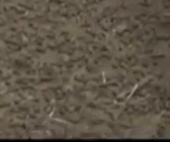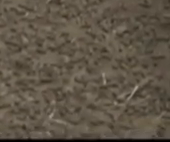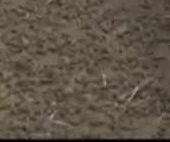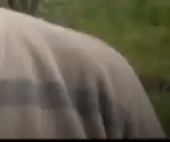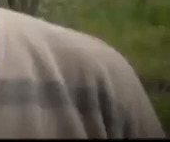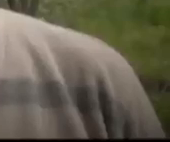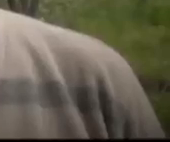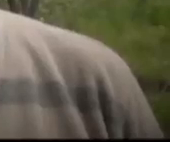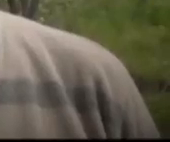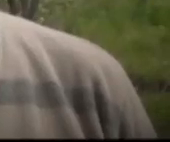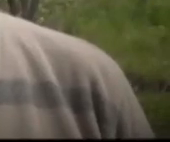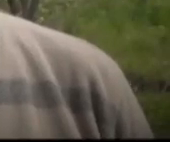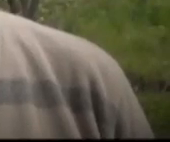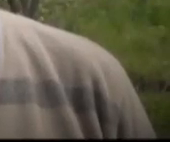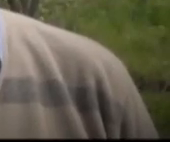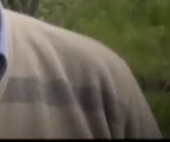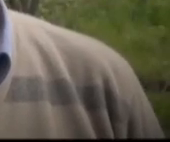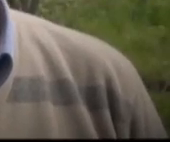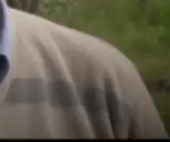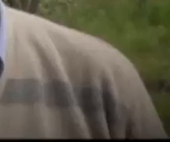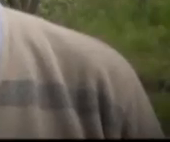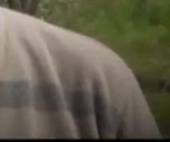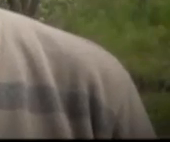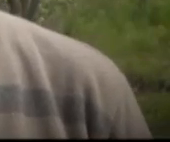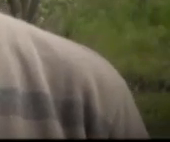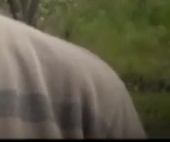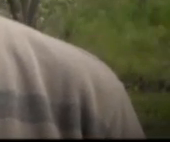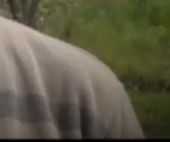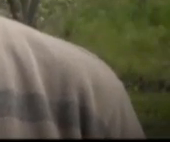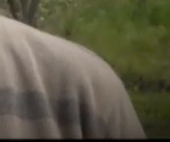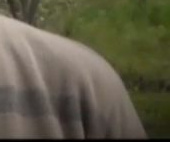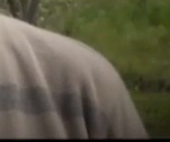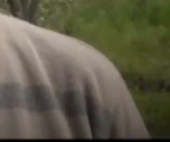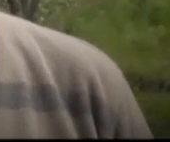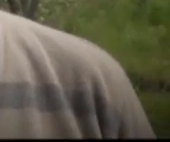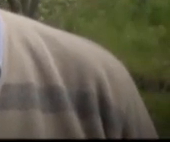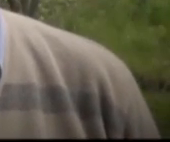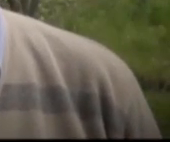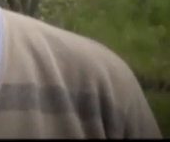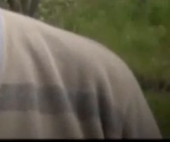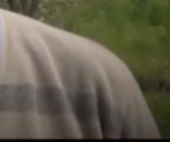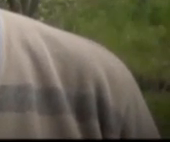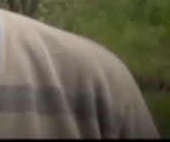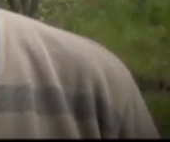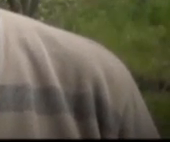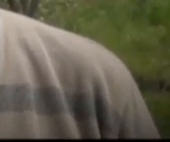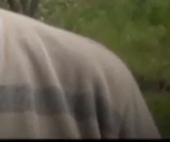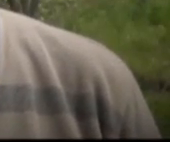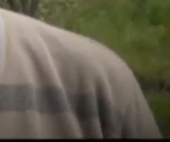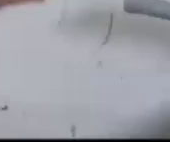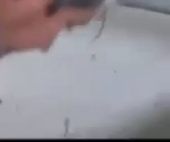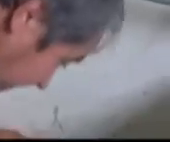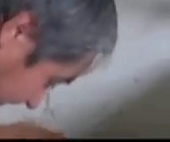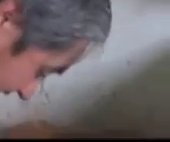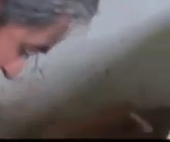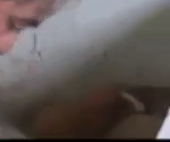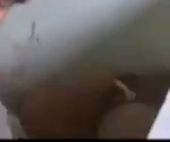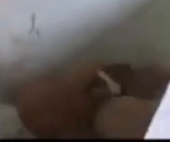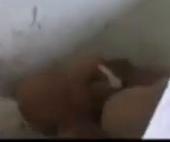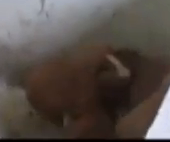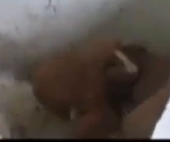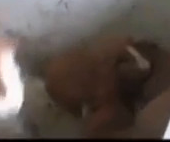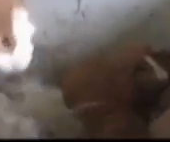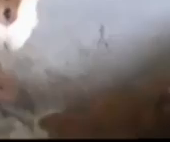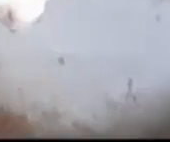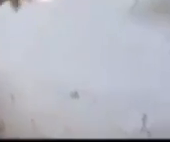1200. Por ejemplo, el de 600 a 700 gramos estoy vendiendo a $5, a $6. Entonces